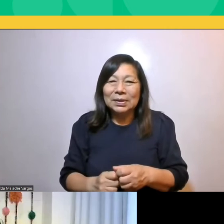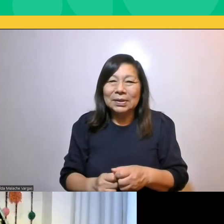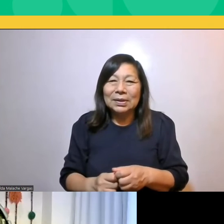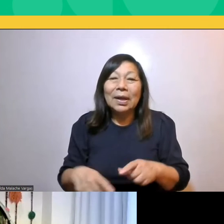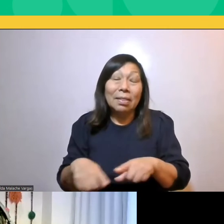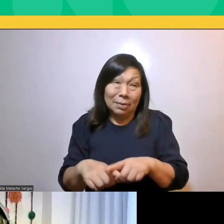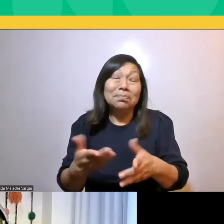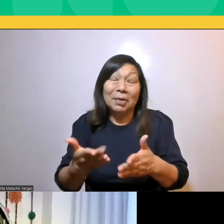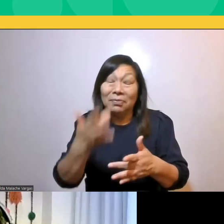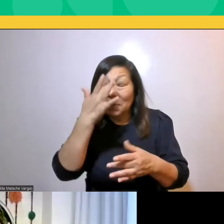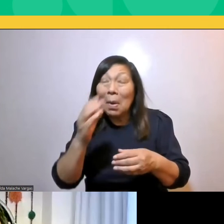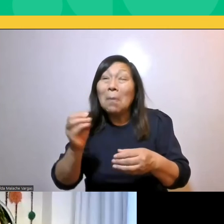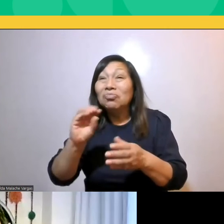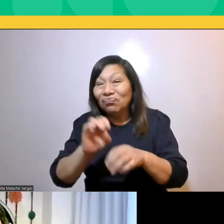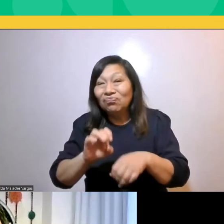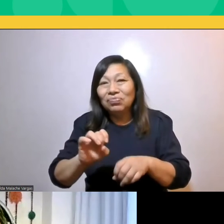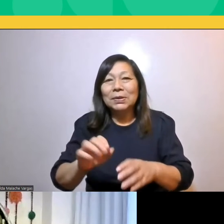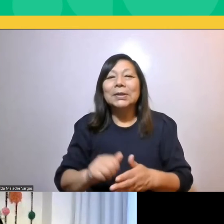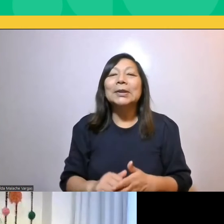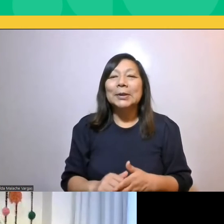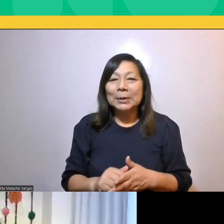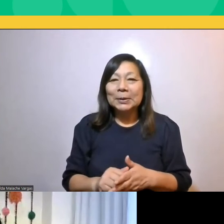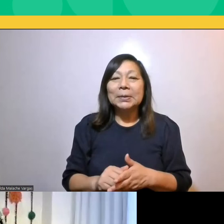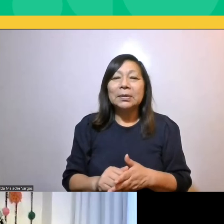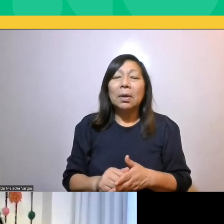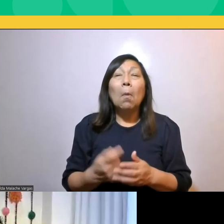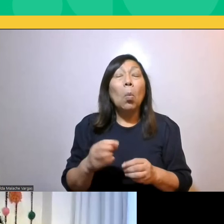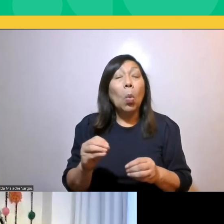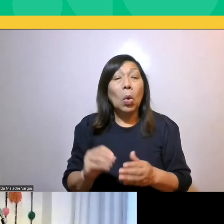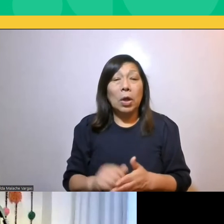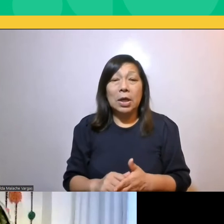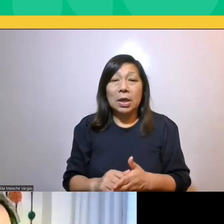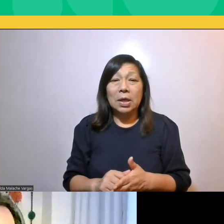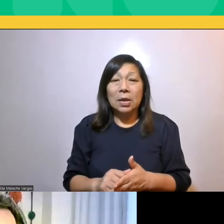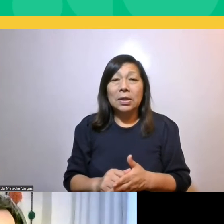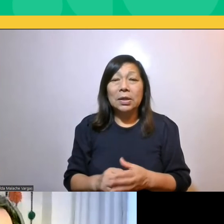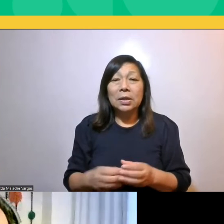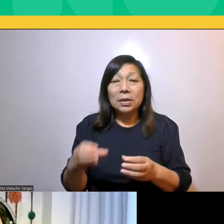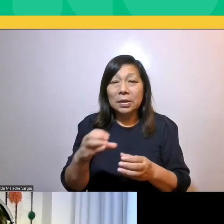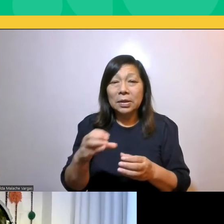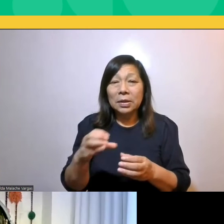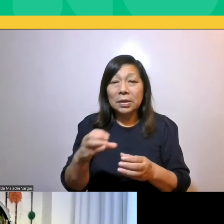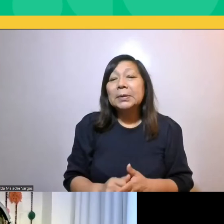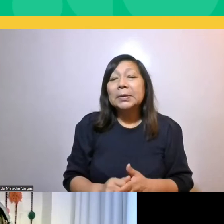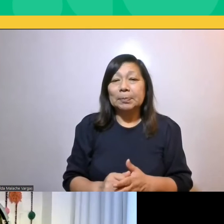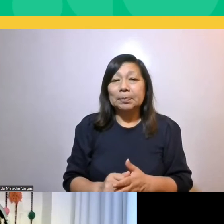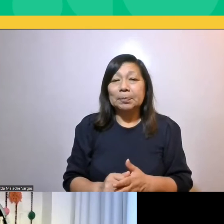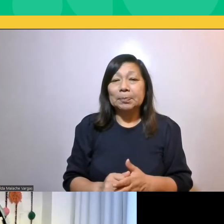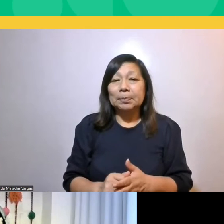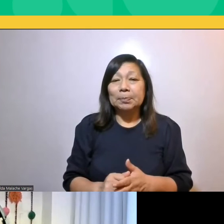también al nombre del pene, ¿no? claro, Ahora, también. si es que me cuesta ponerme la copa menstrual o también me imagino el